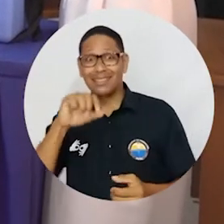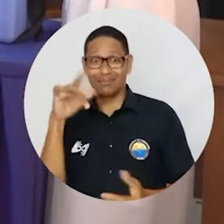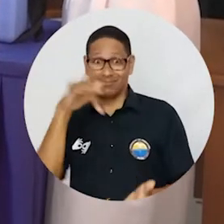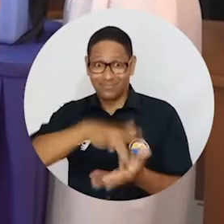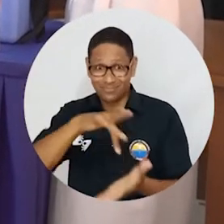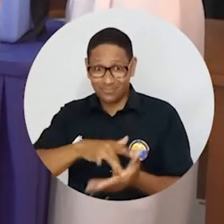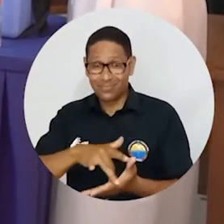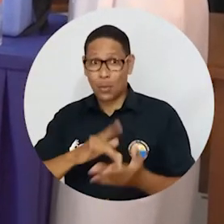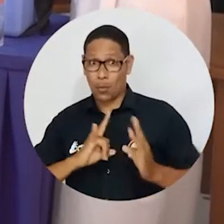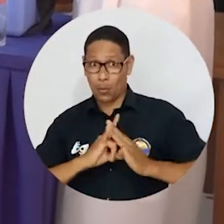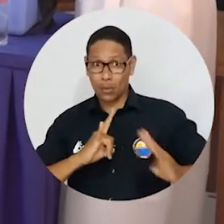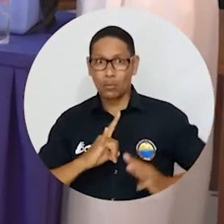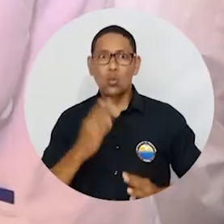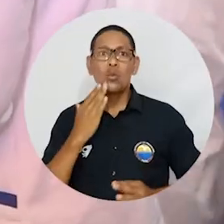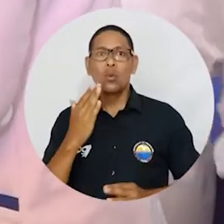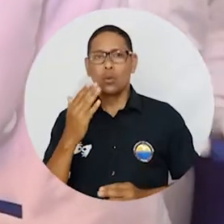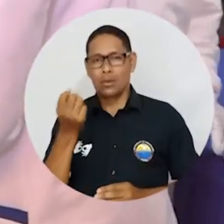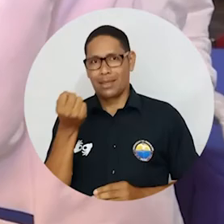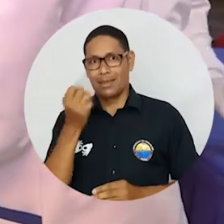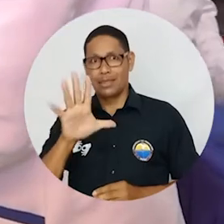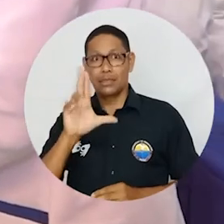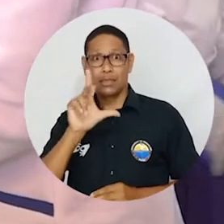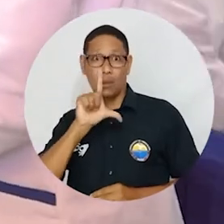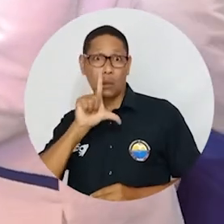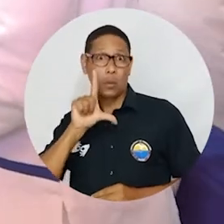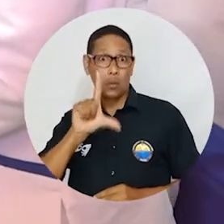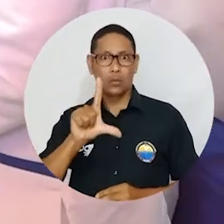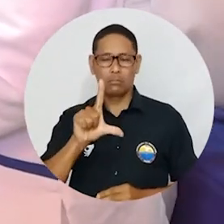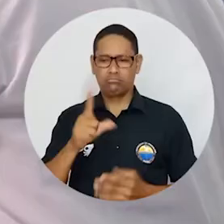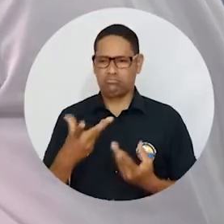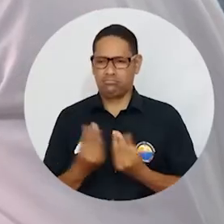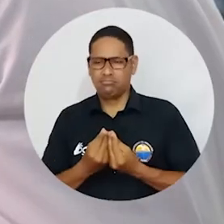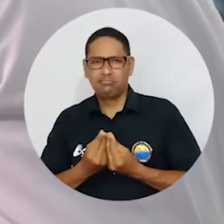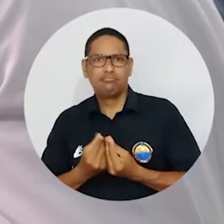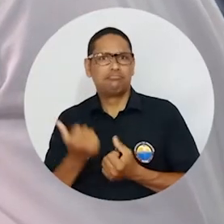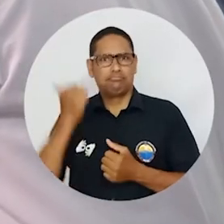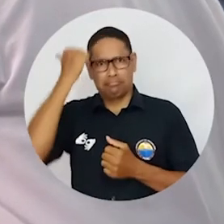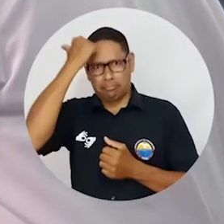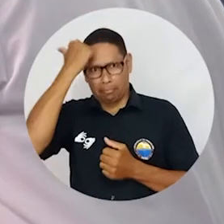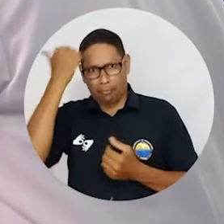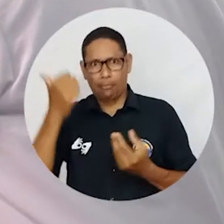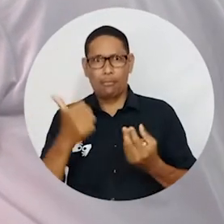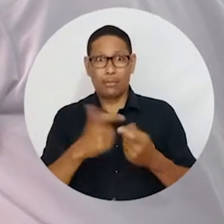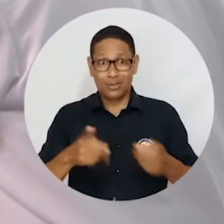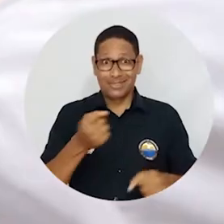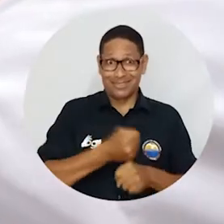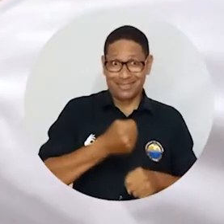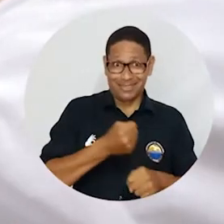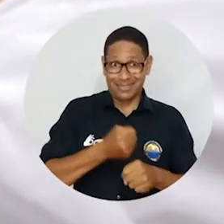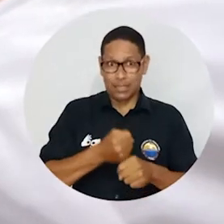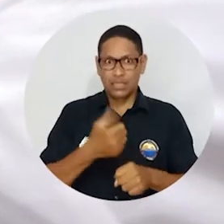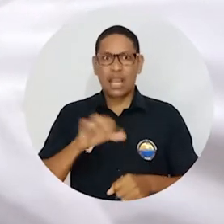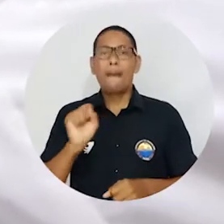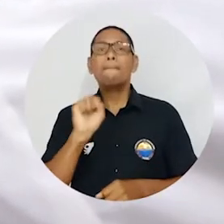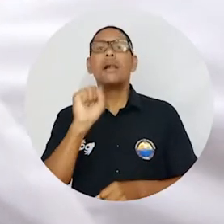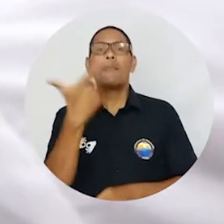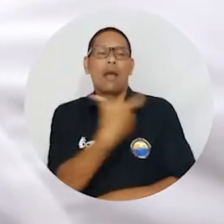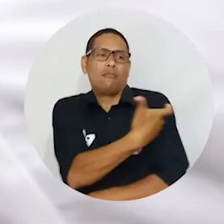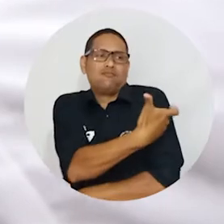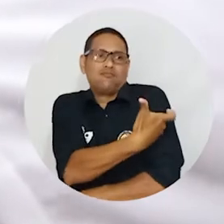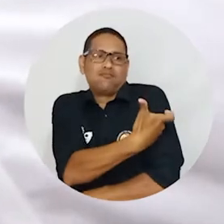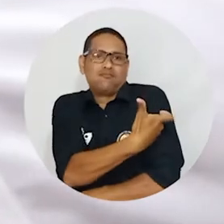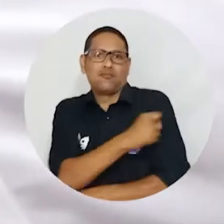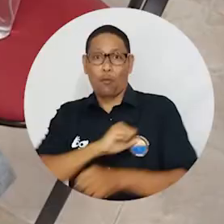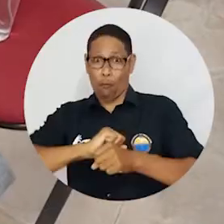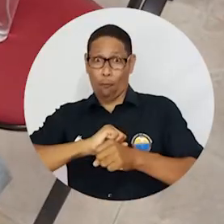presenciales previsto para el próximo 15 de julio, los docentes y funcionarios de la Universidad de Magdalena recibieron la primera dosis de la vacuna contra